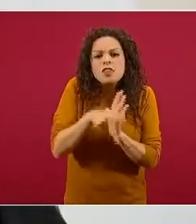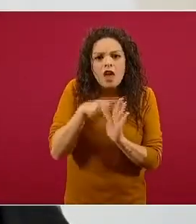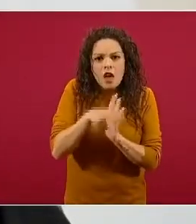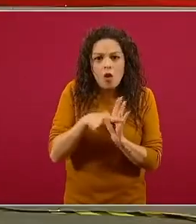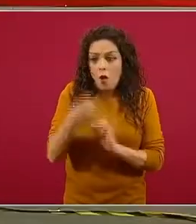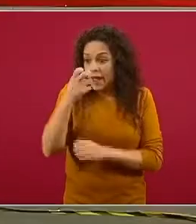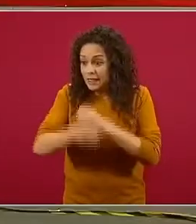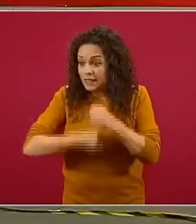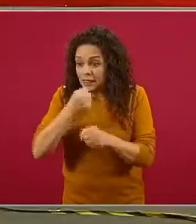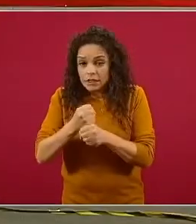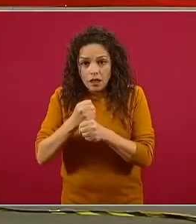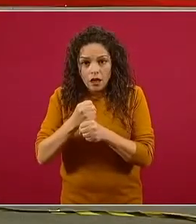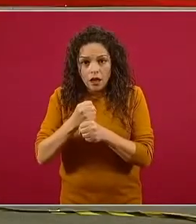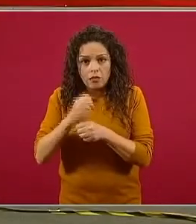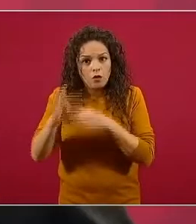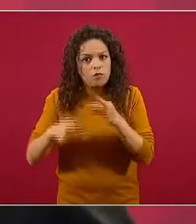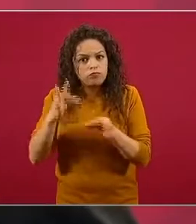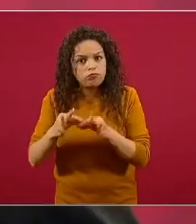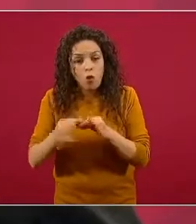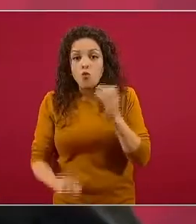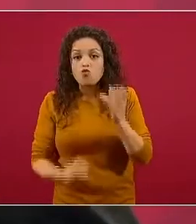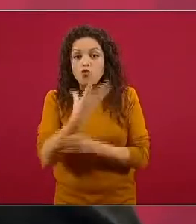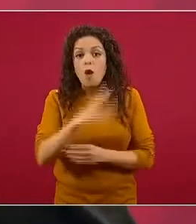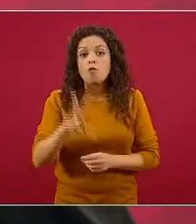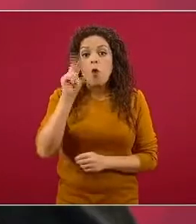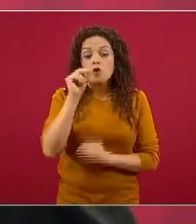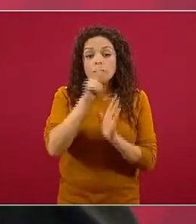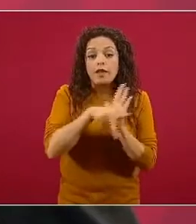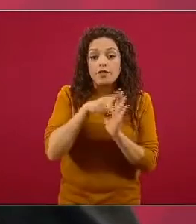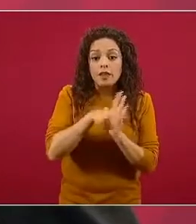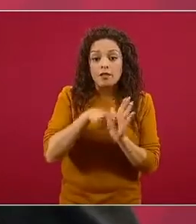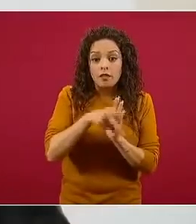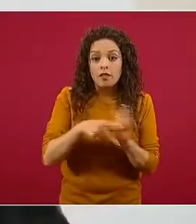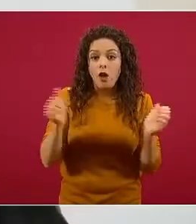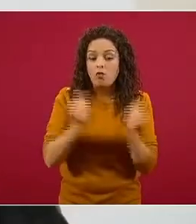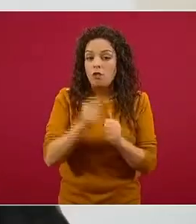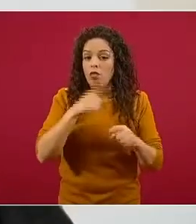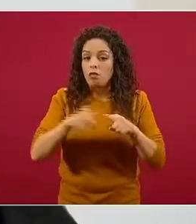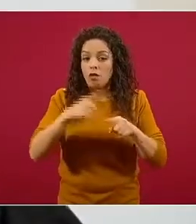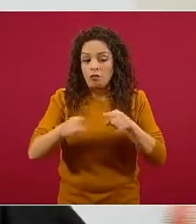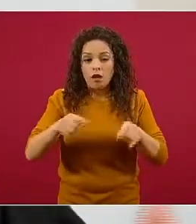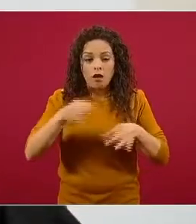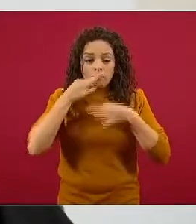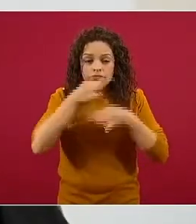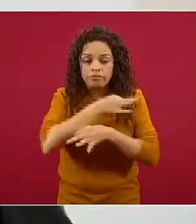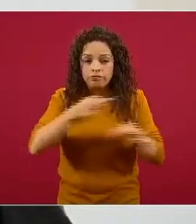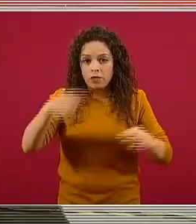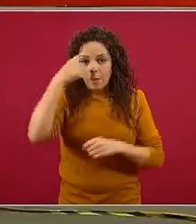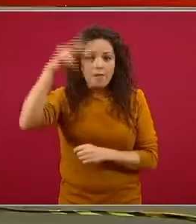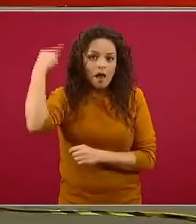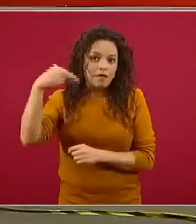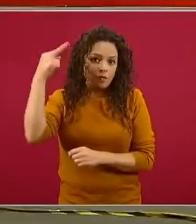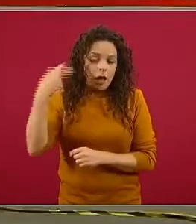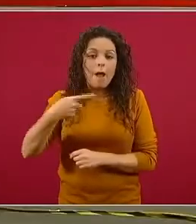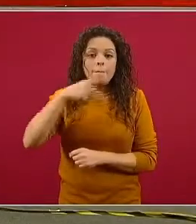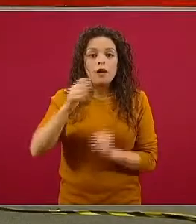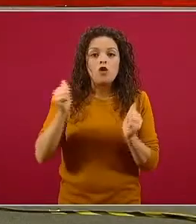este año con 80 nuevos videos de todos los nichos de mercado. Ahora bajo otro concepto,